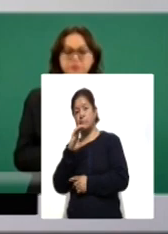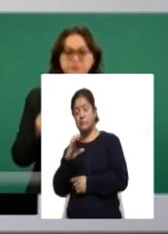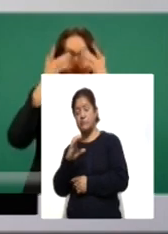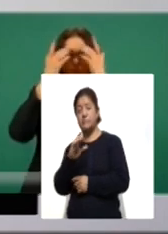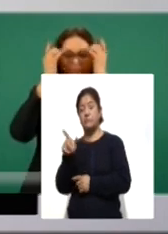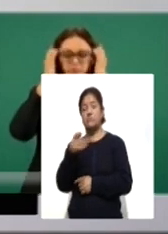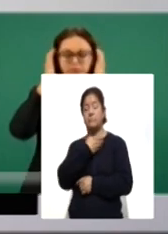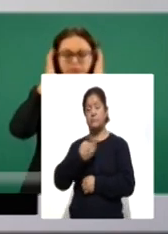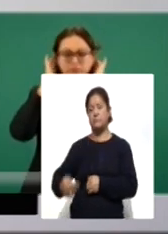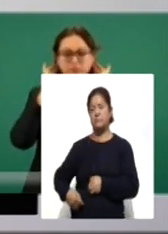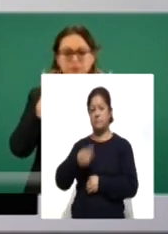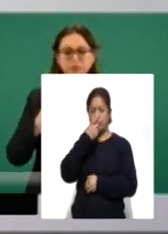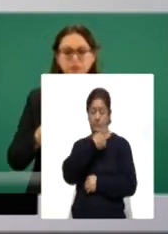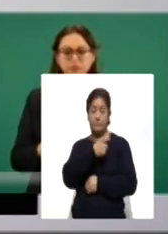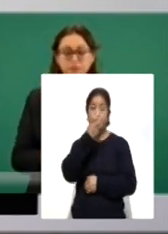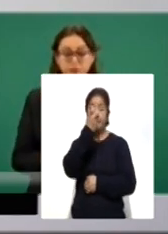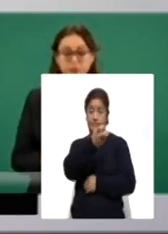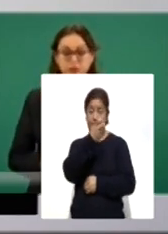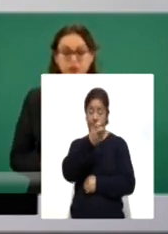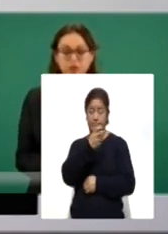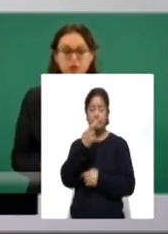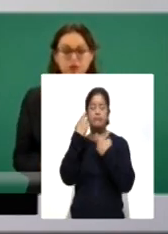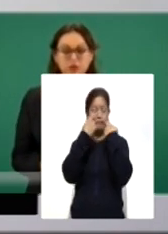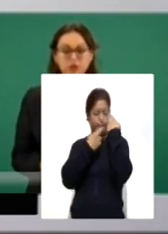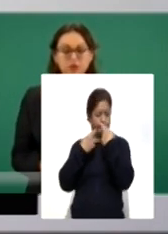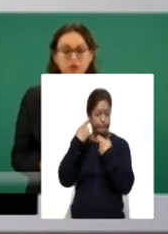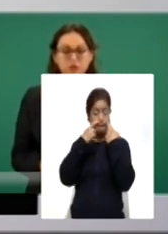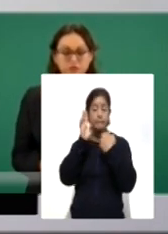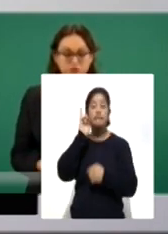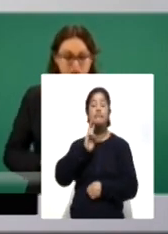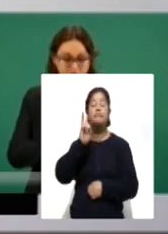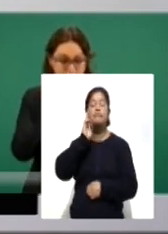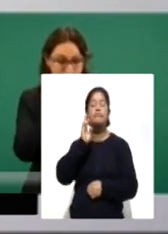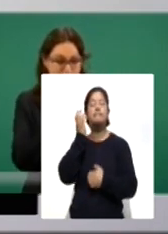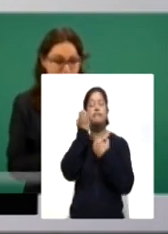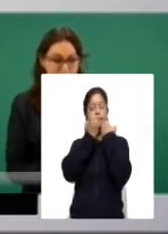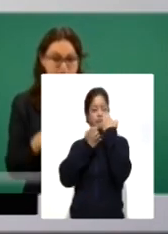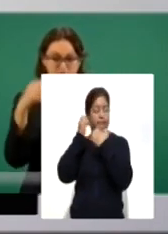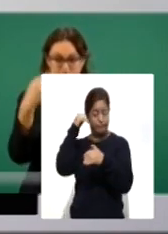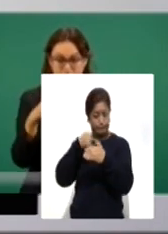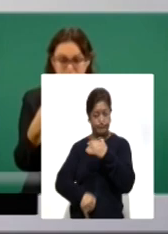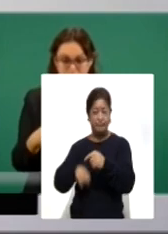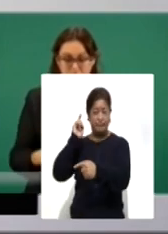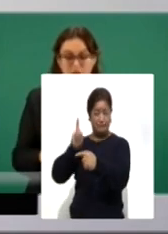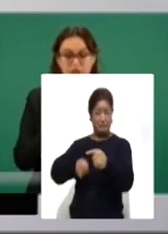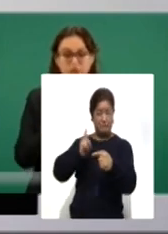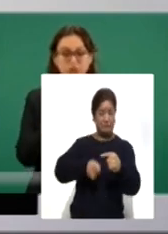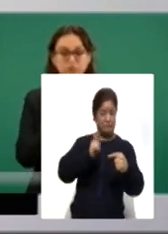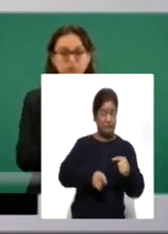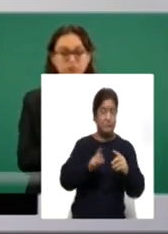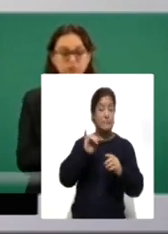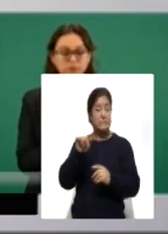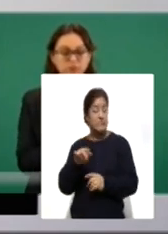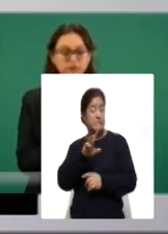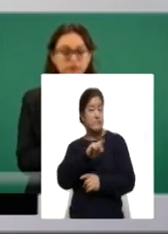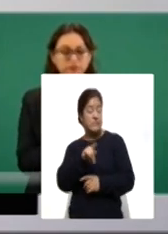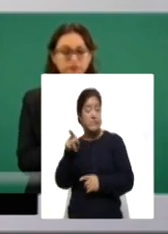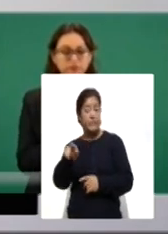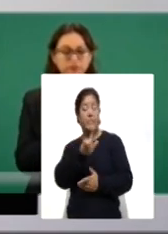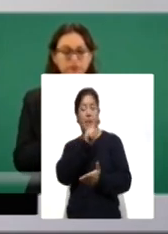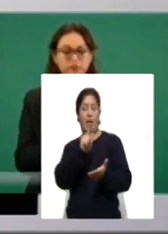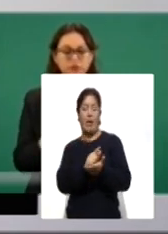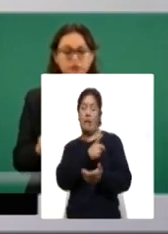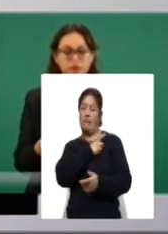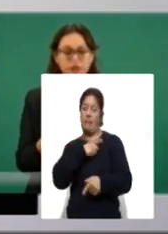Obrador respondió que estos señalamientos serán revisados. Vamos a analizarlo, no podemos hacer nada violatorio de la ley, remarcó.